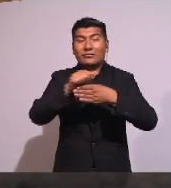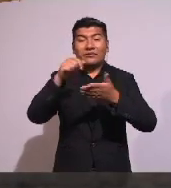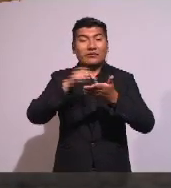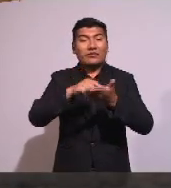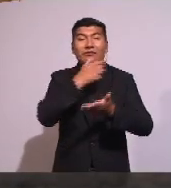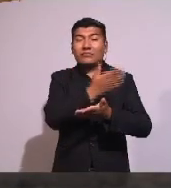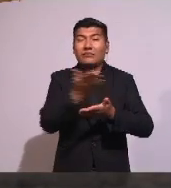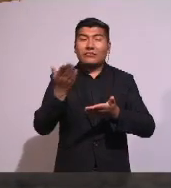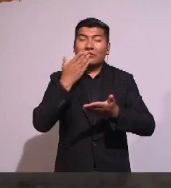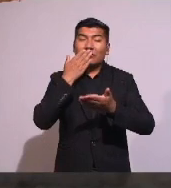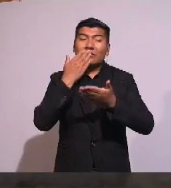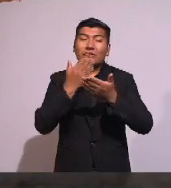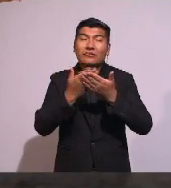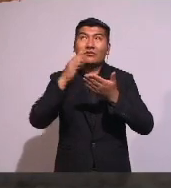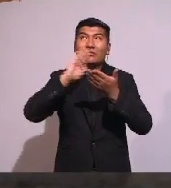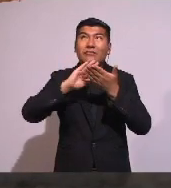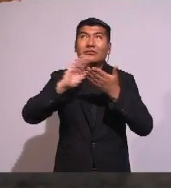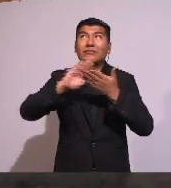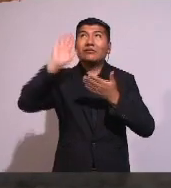estas obras de misericordia,